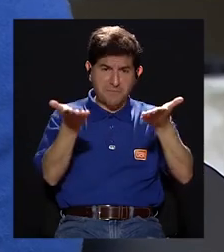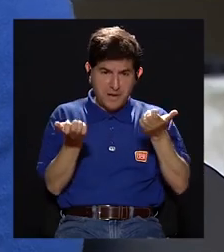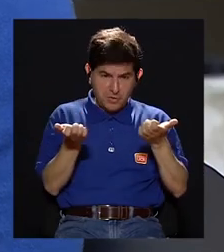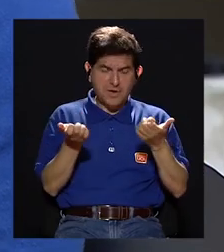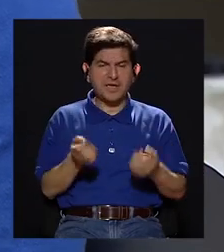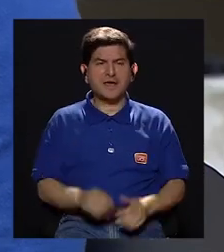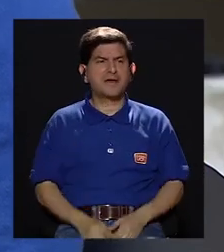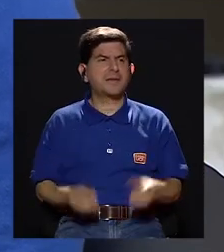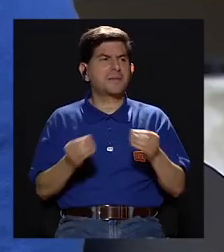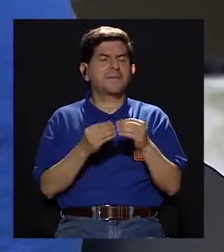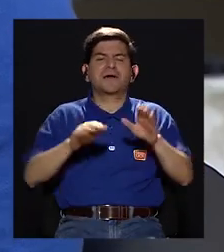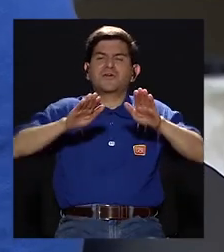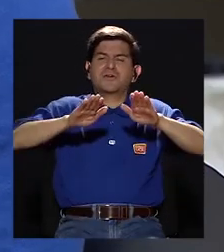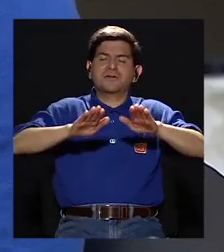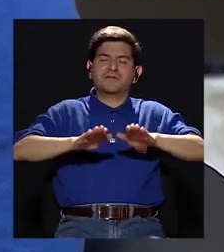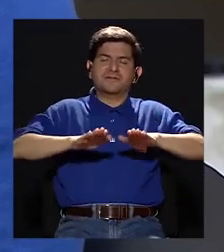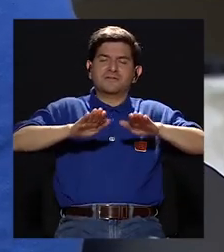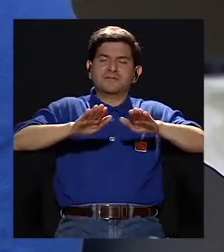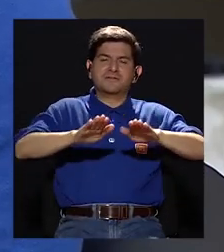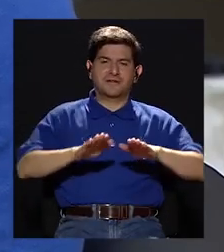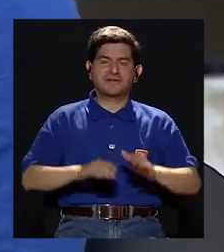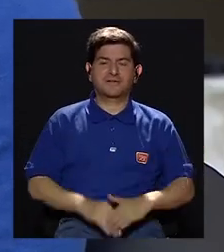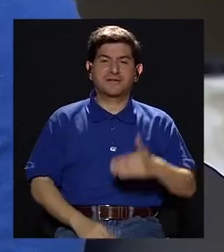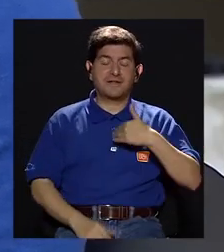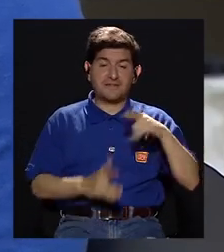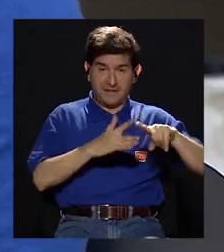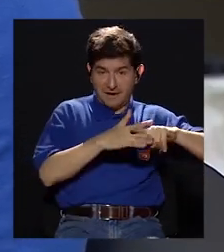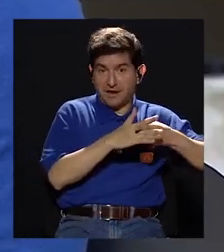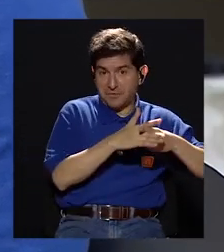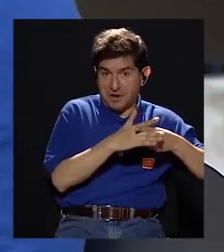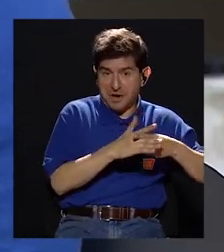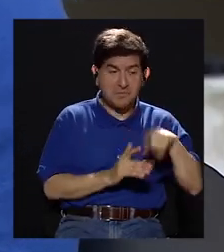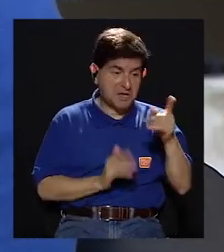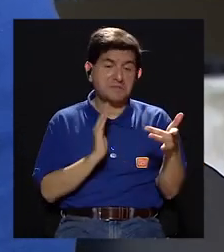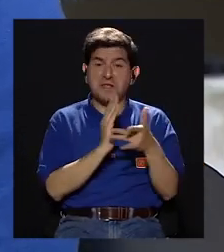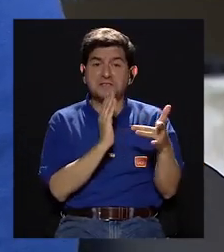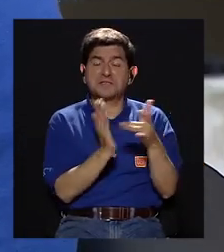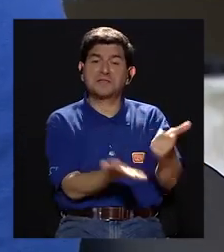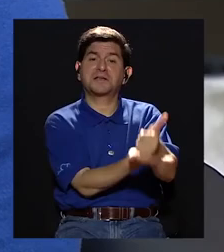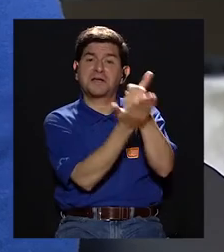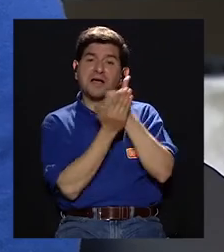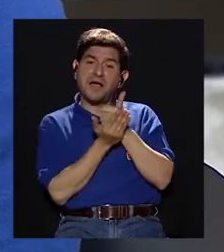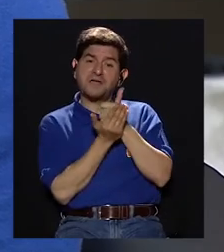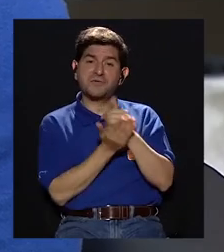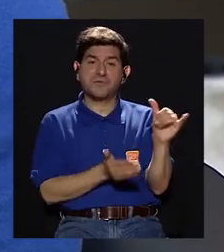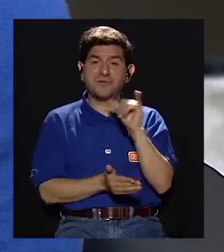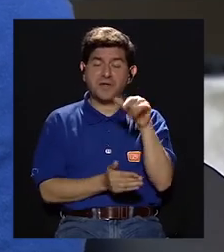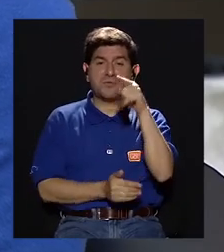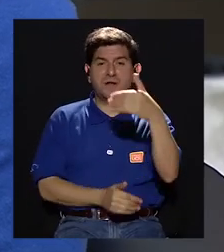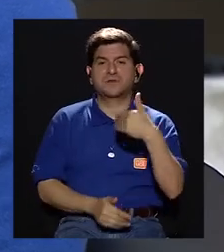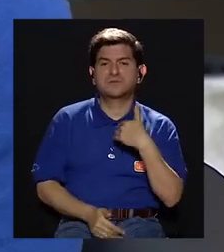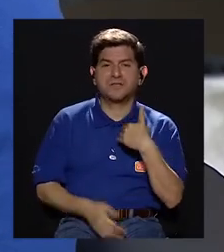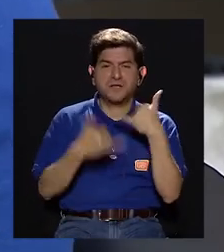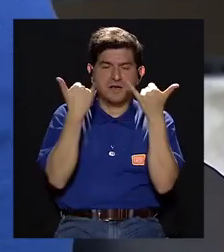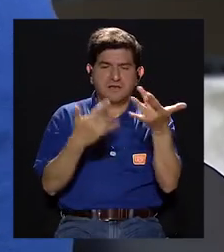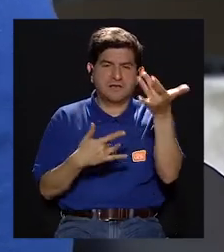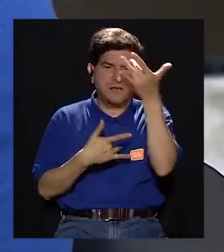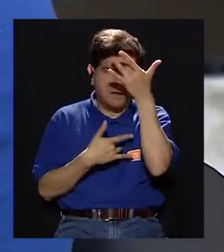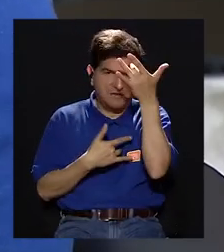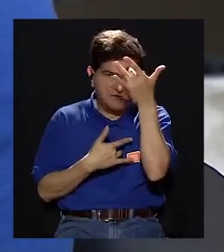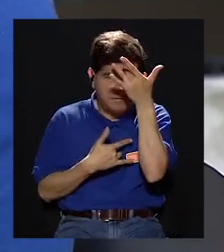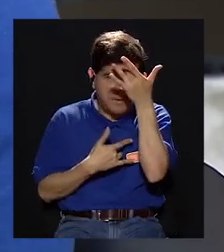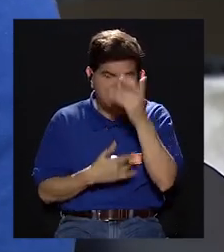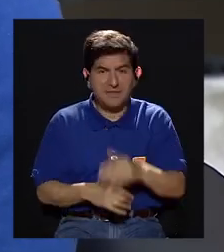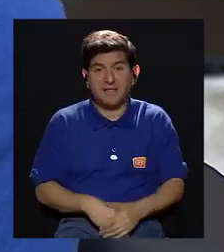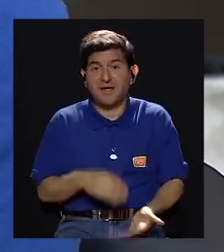pero querés sentirte como más tranquila y querés como tener una herramienta, pues esta técnica nos ayuda. Al igual que si tenés ya